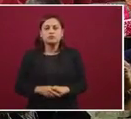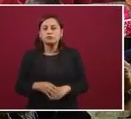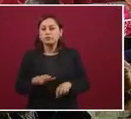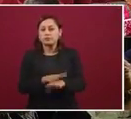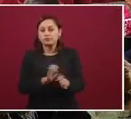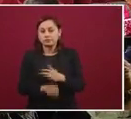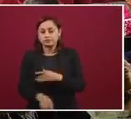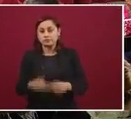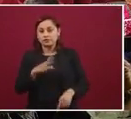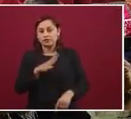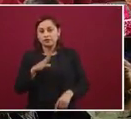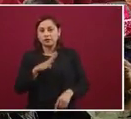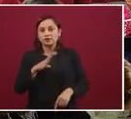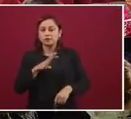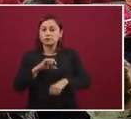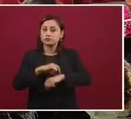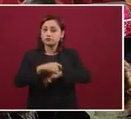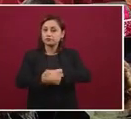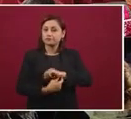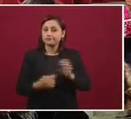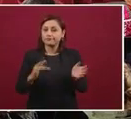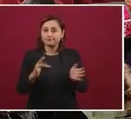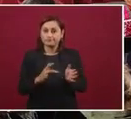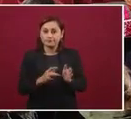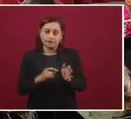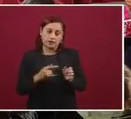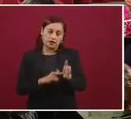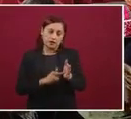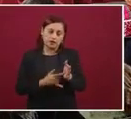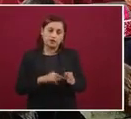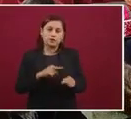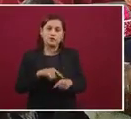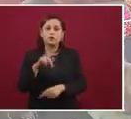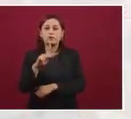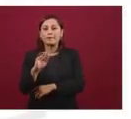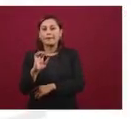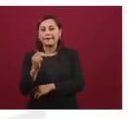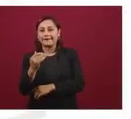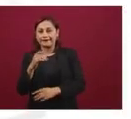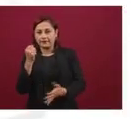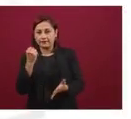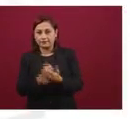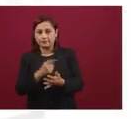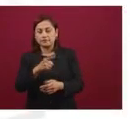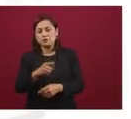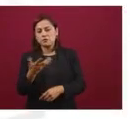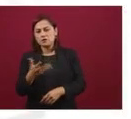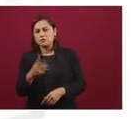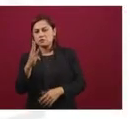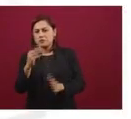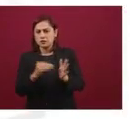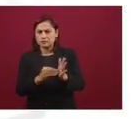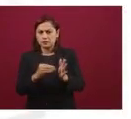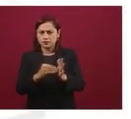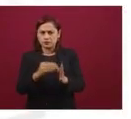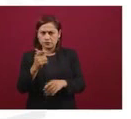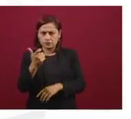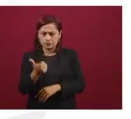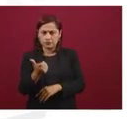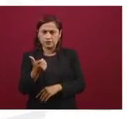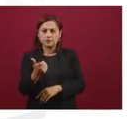de ayer ahí lo pueden ver este reloj pellet su precio de salida son casi 3 millones de pesos son 2 millones